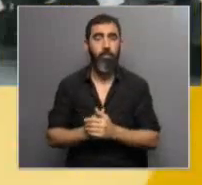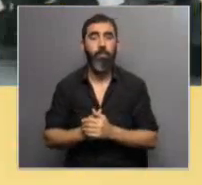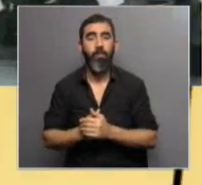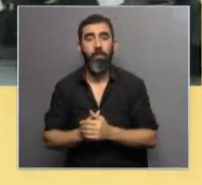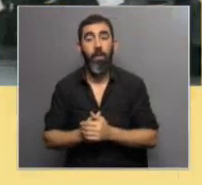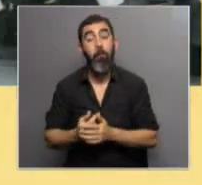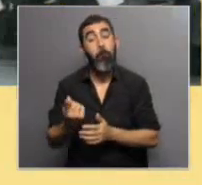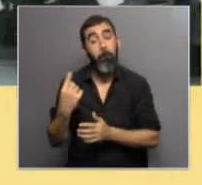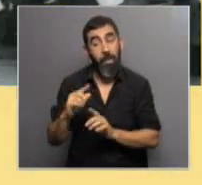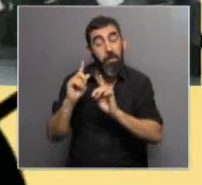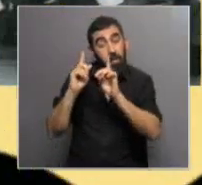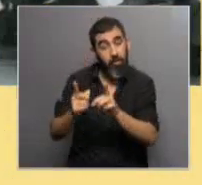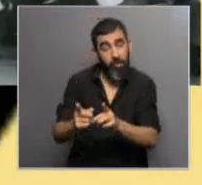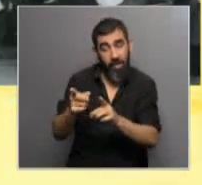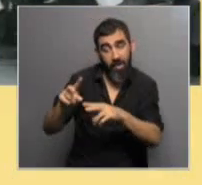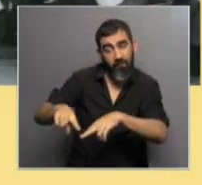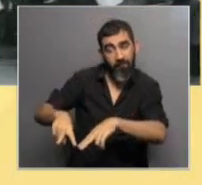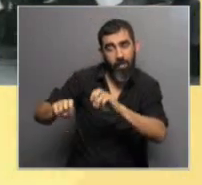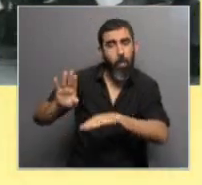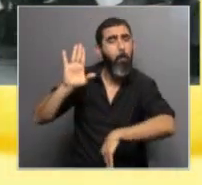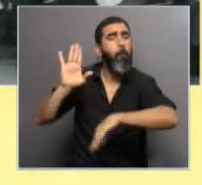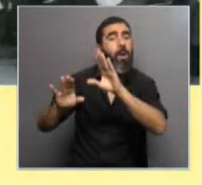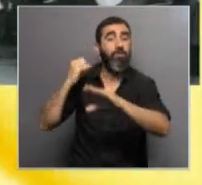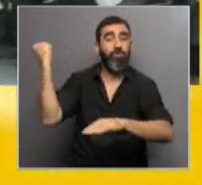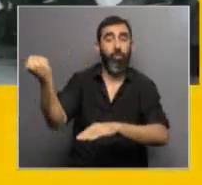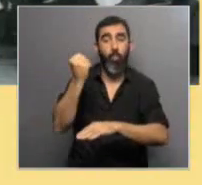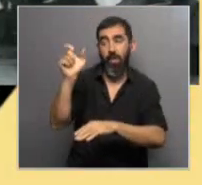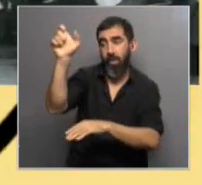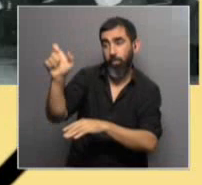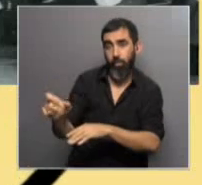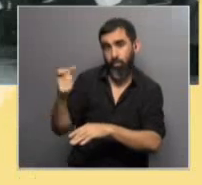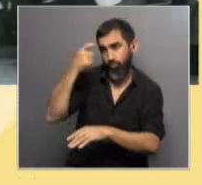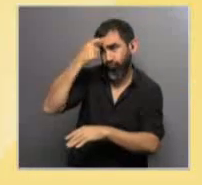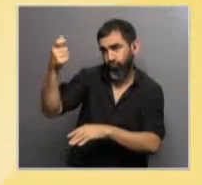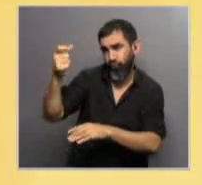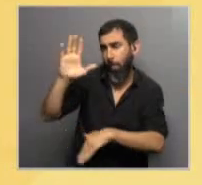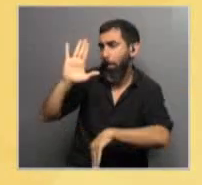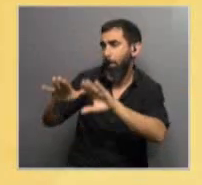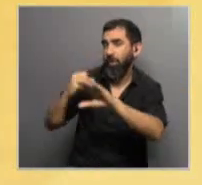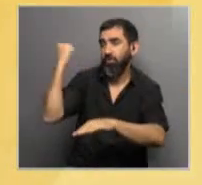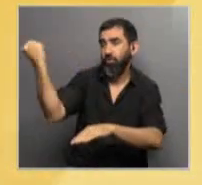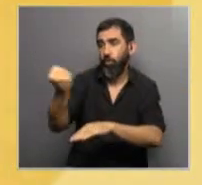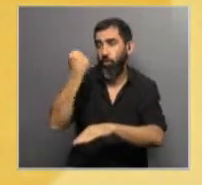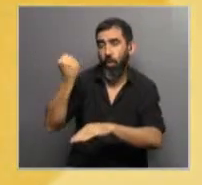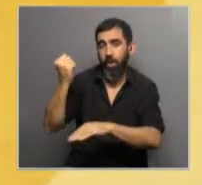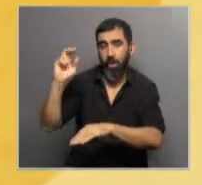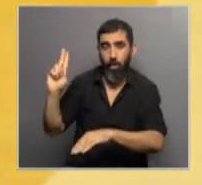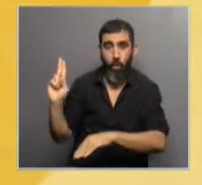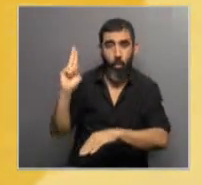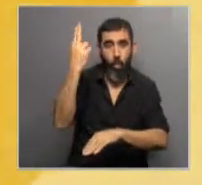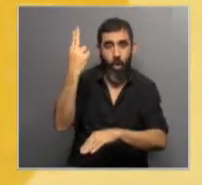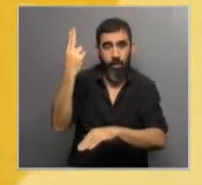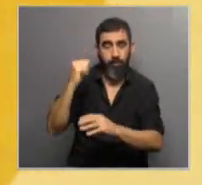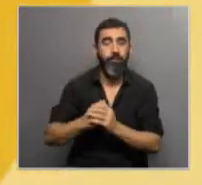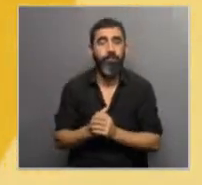pero además de eso fue el investigador más relevante el investigador científico en ciencia básica más relevante del país